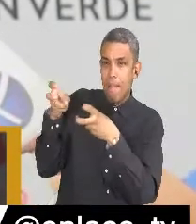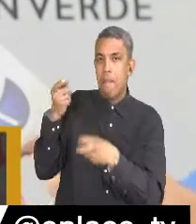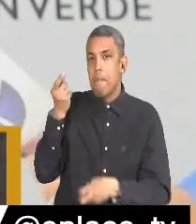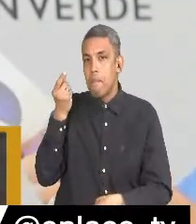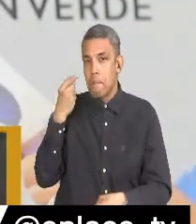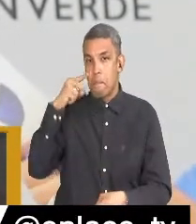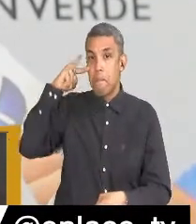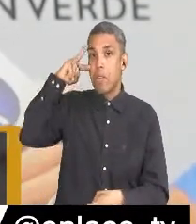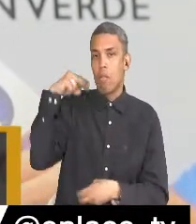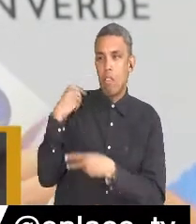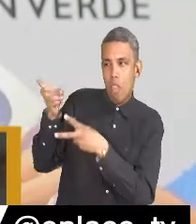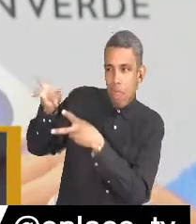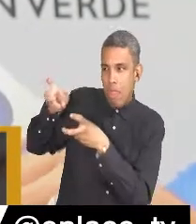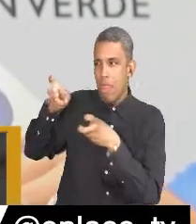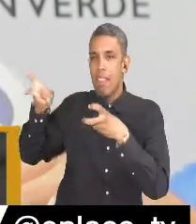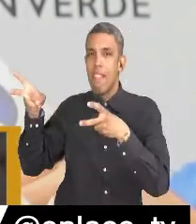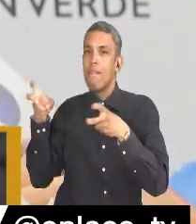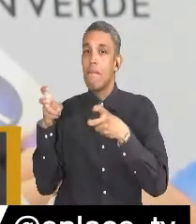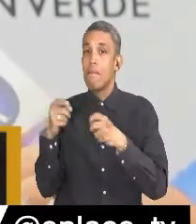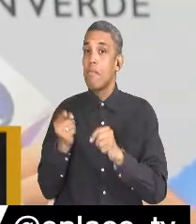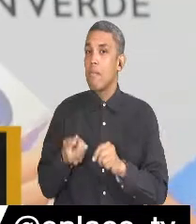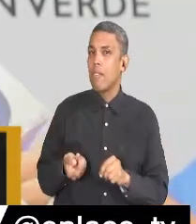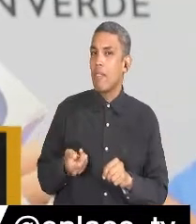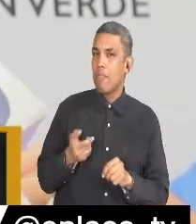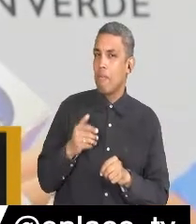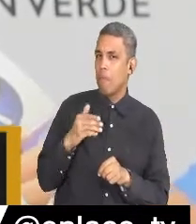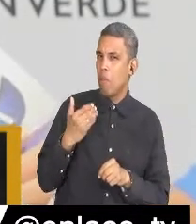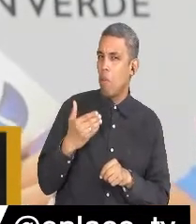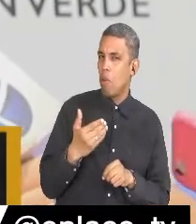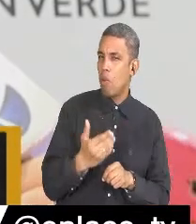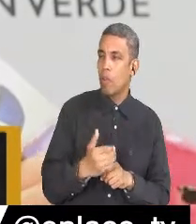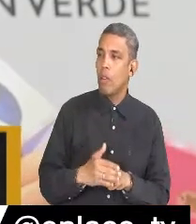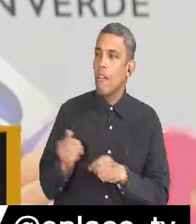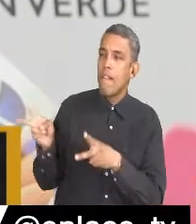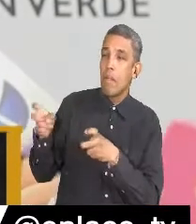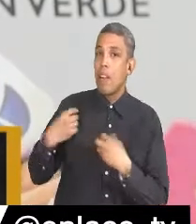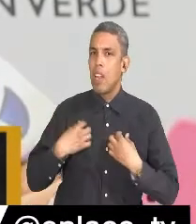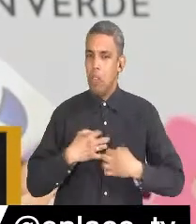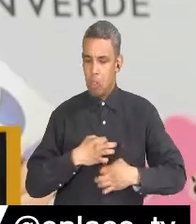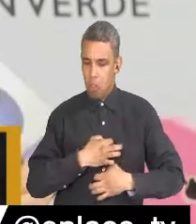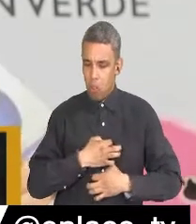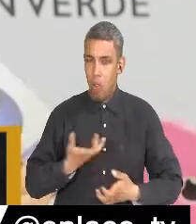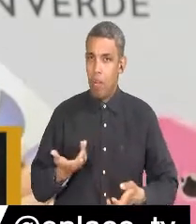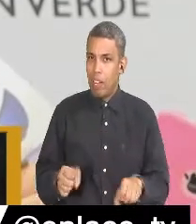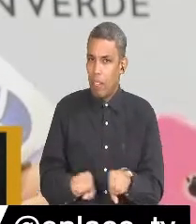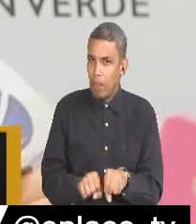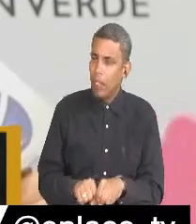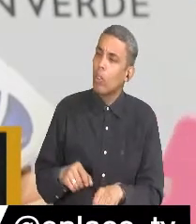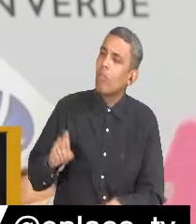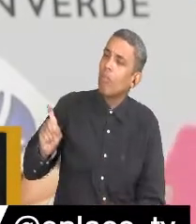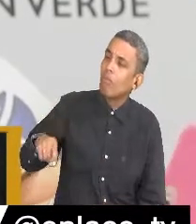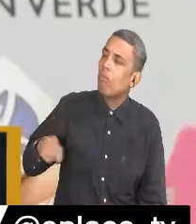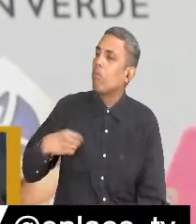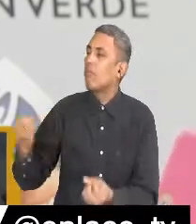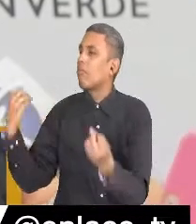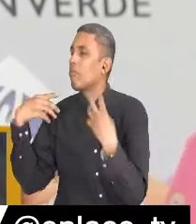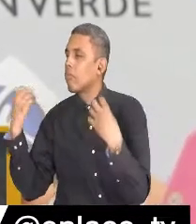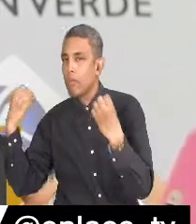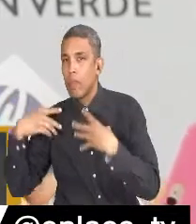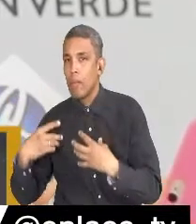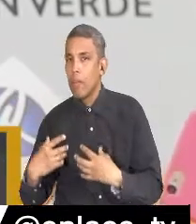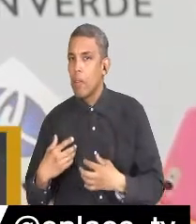terminar a lo último exigiéndole dinero. Desde el momento que se conoció la noticia, hemos venido acompañando a